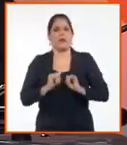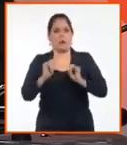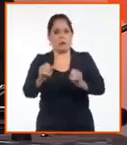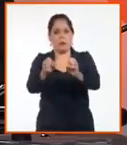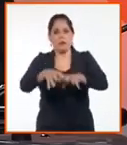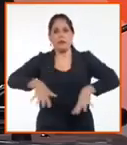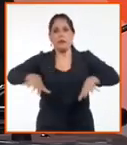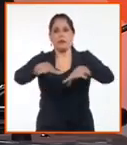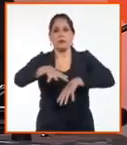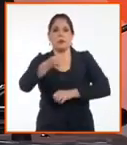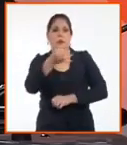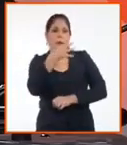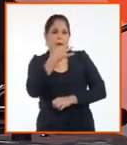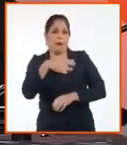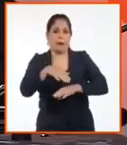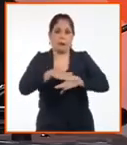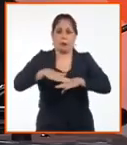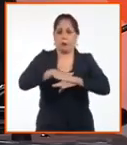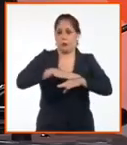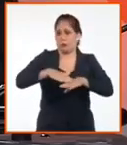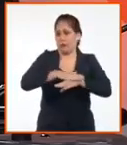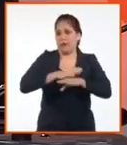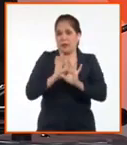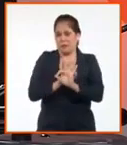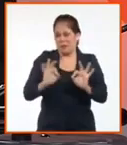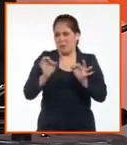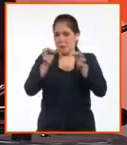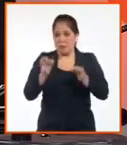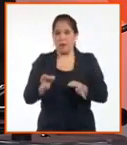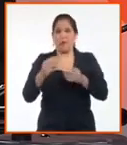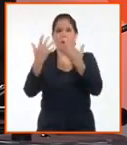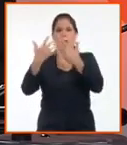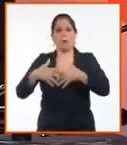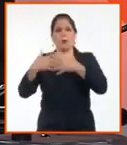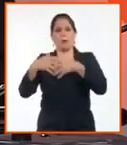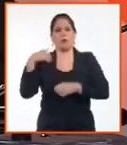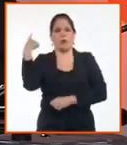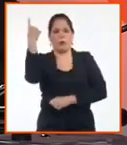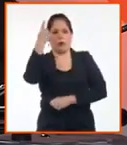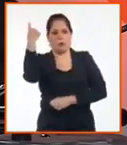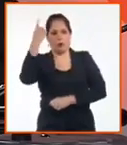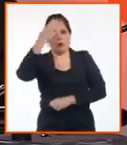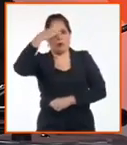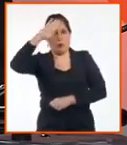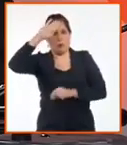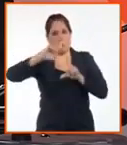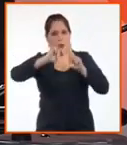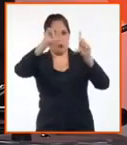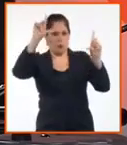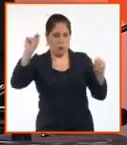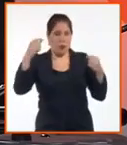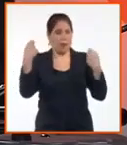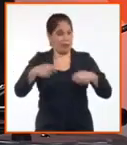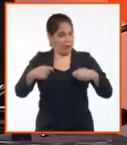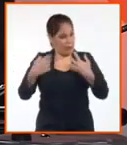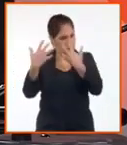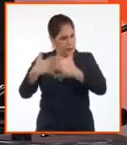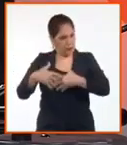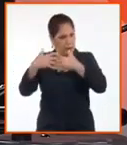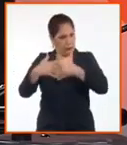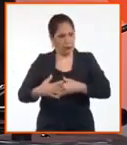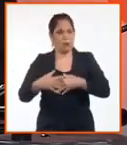medicamentos en el país especialmente los de producción nacional tienen que ver precisamente con la producción de bio